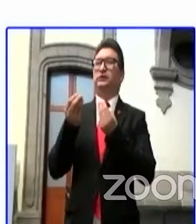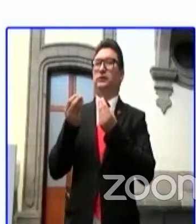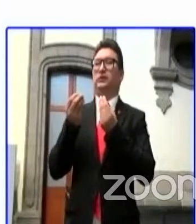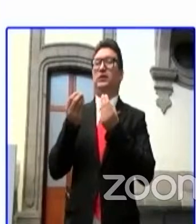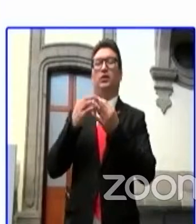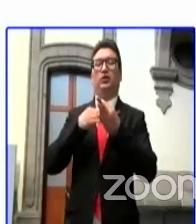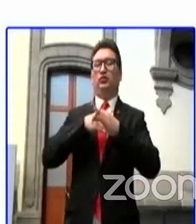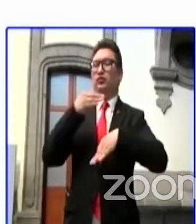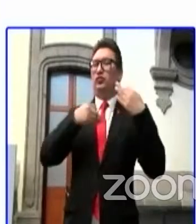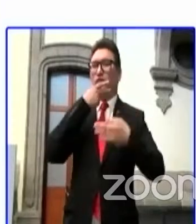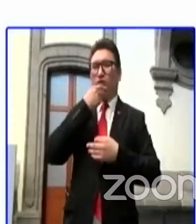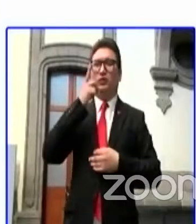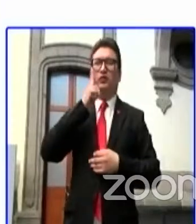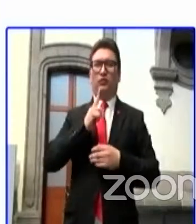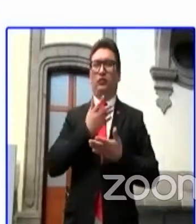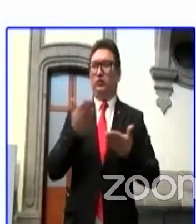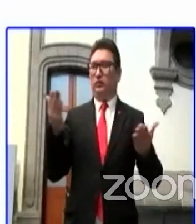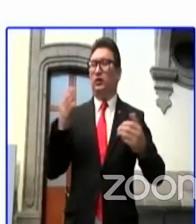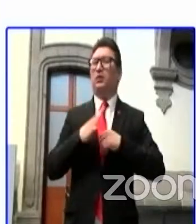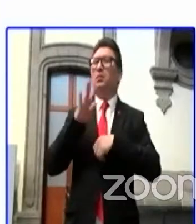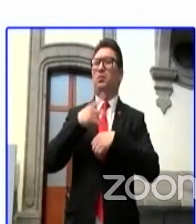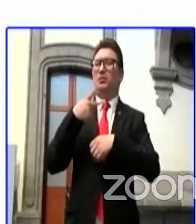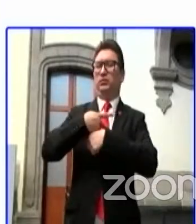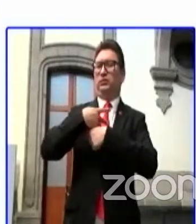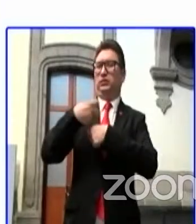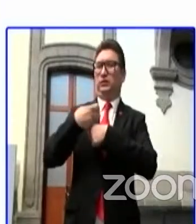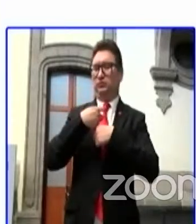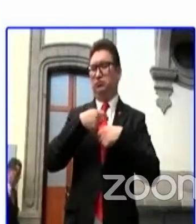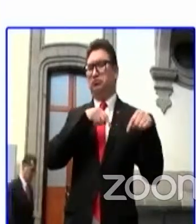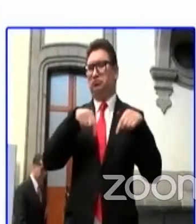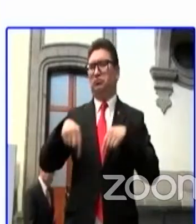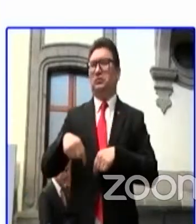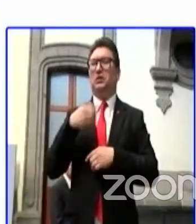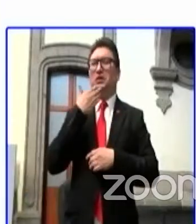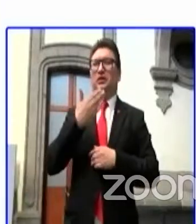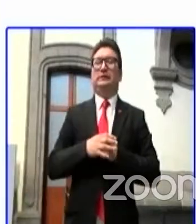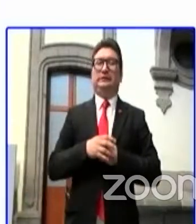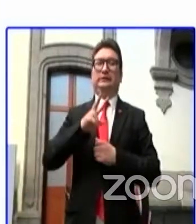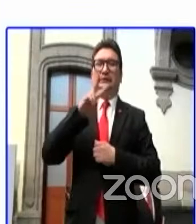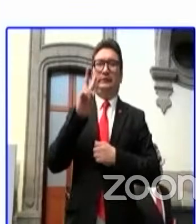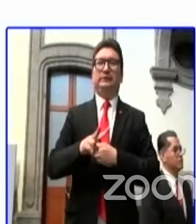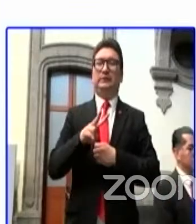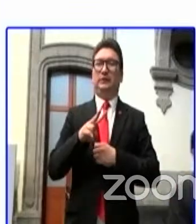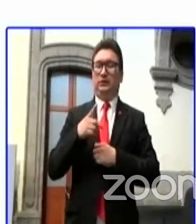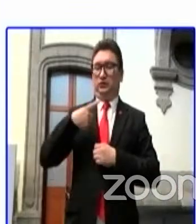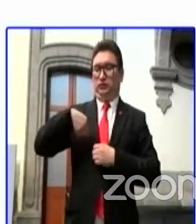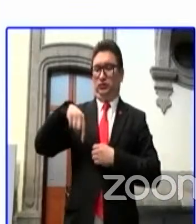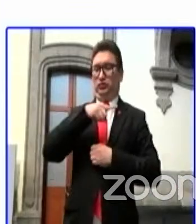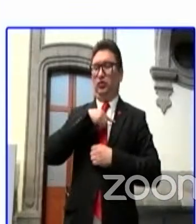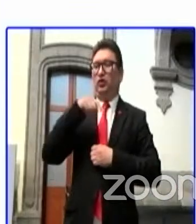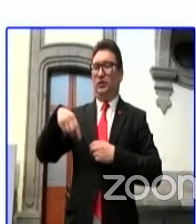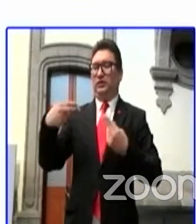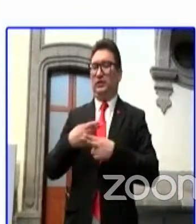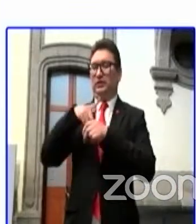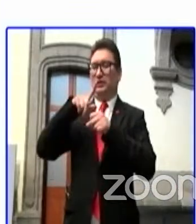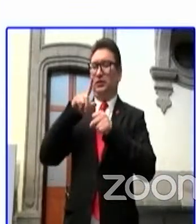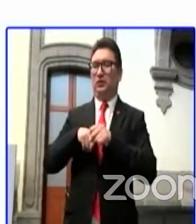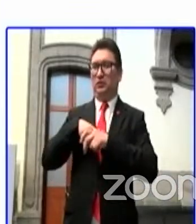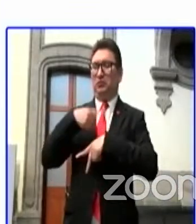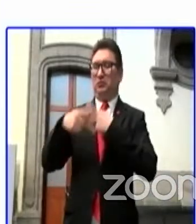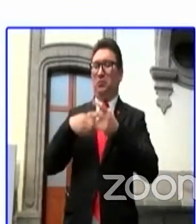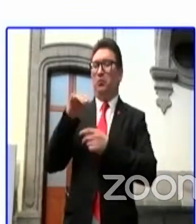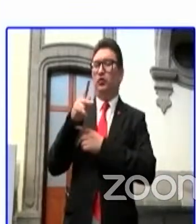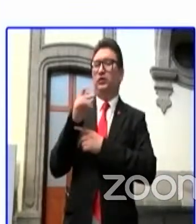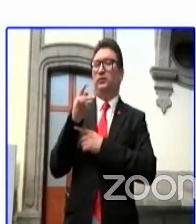todas y todos por esta invitación. La verdad es que desde Nacional Monte de Piedad nos